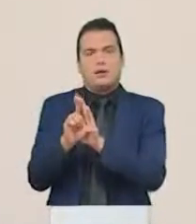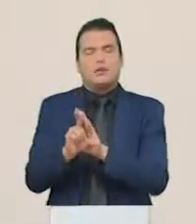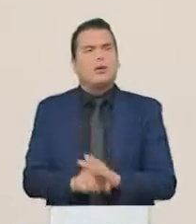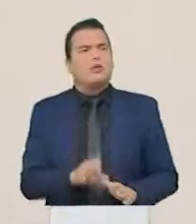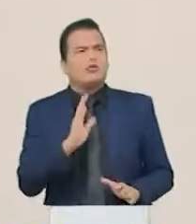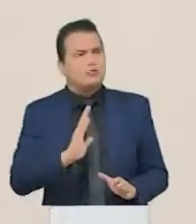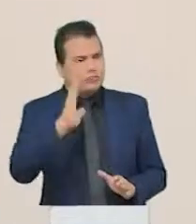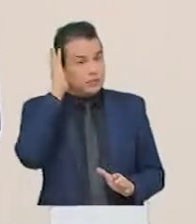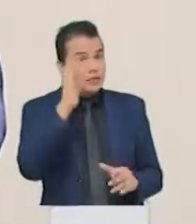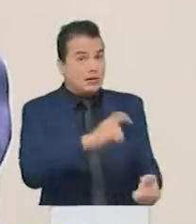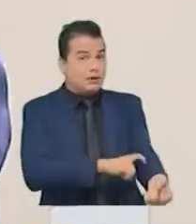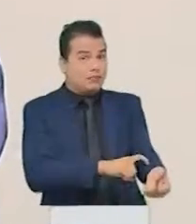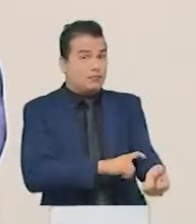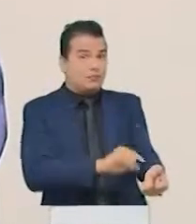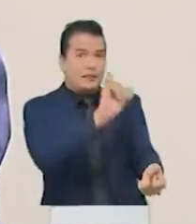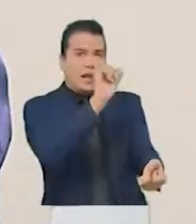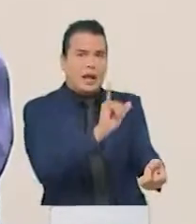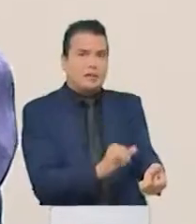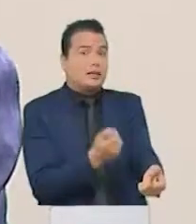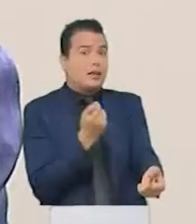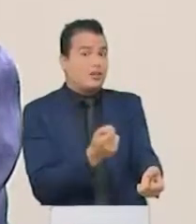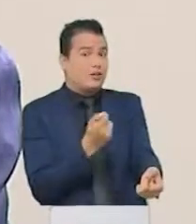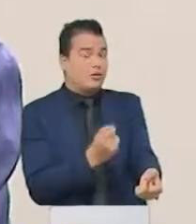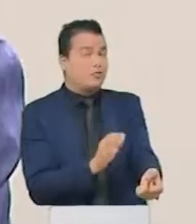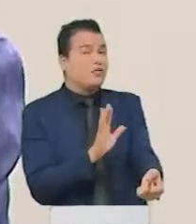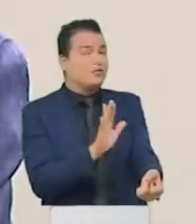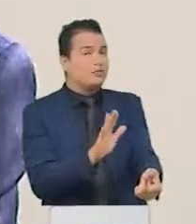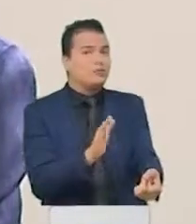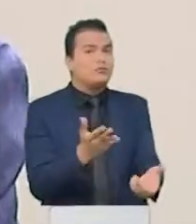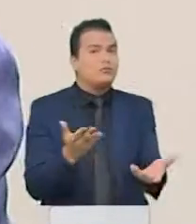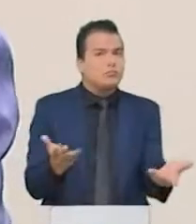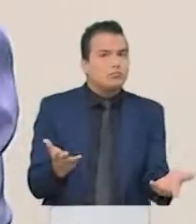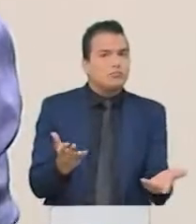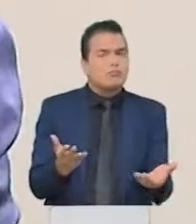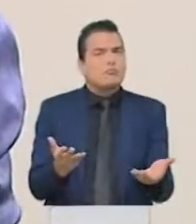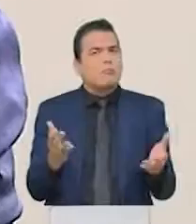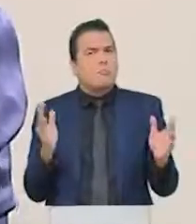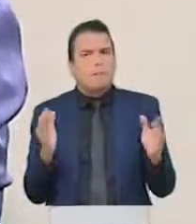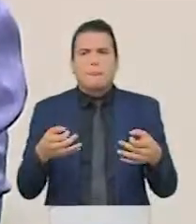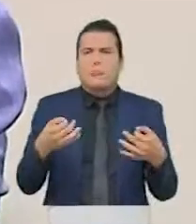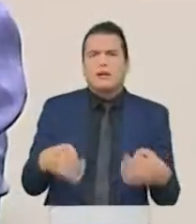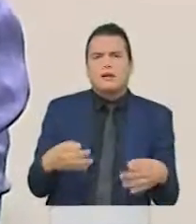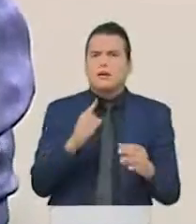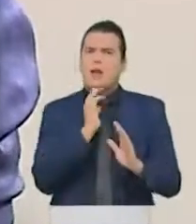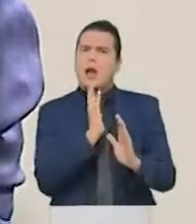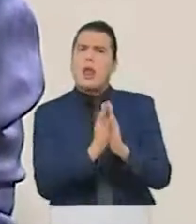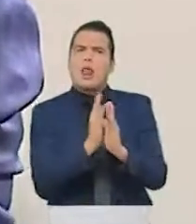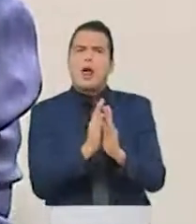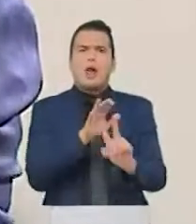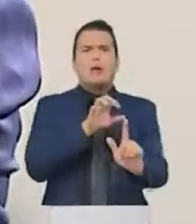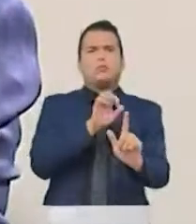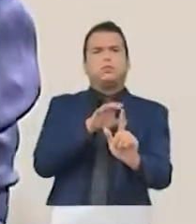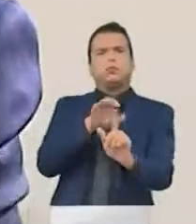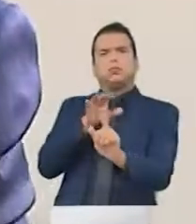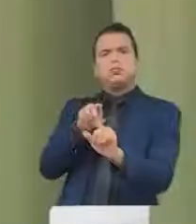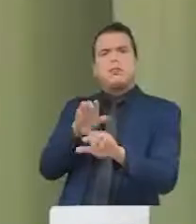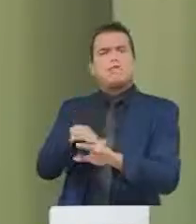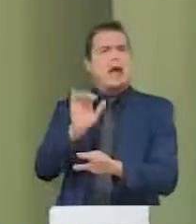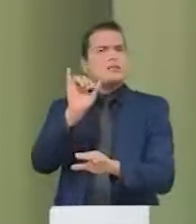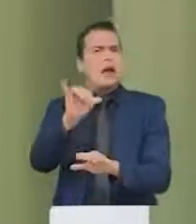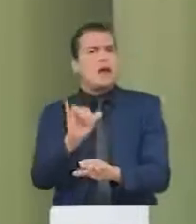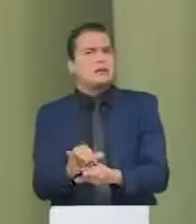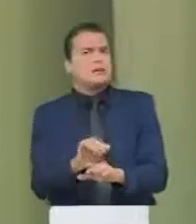más lo une al ingeniero porque tiene carácter tiene temperamento pero tiene el poder de las empresas llegar a la gente de una forma directa y concisa